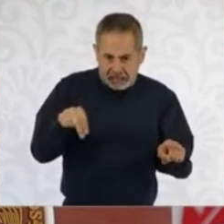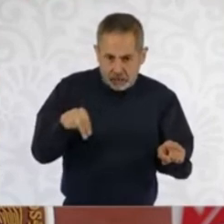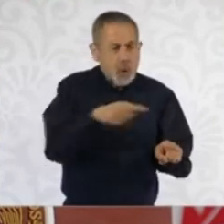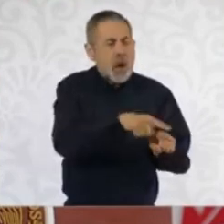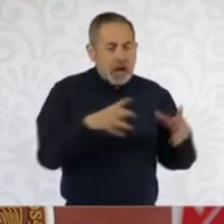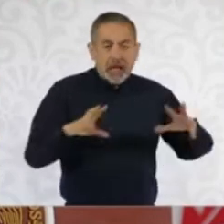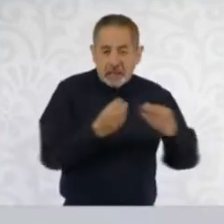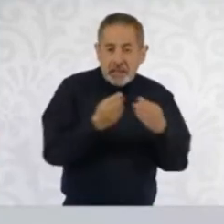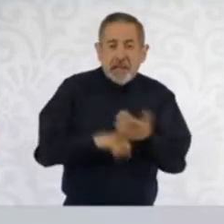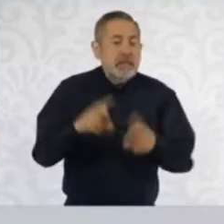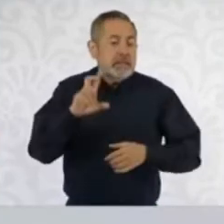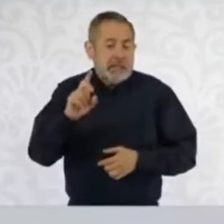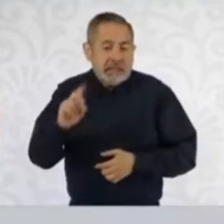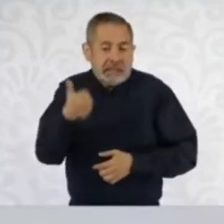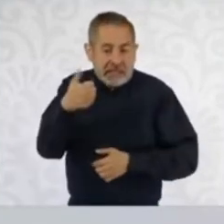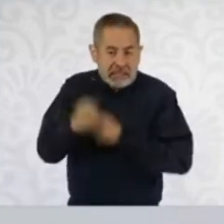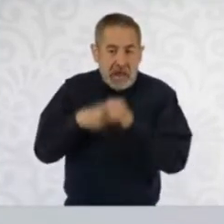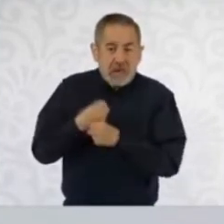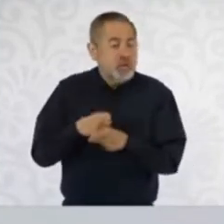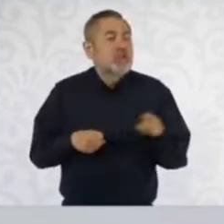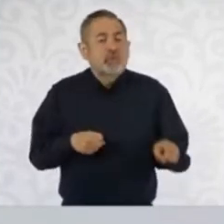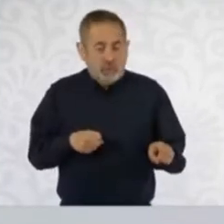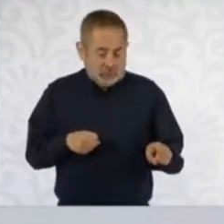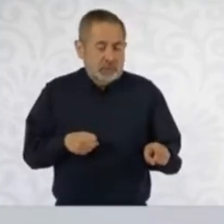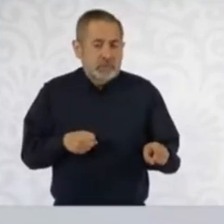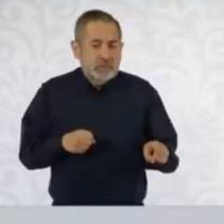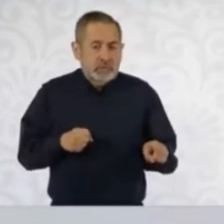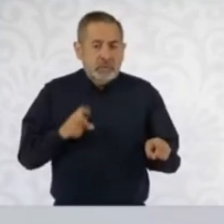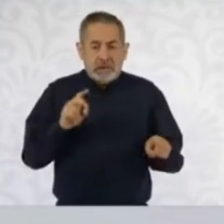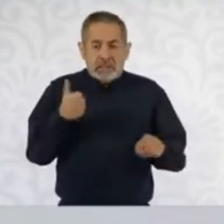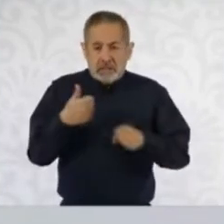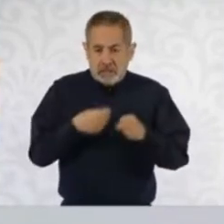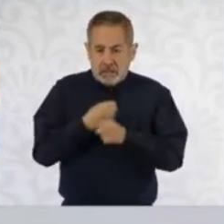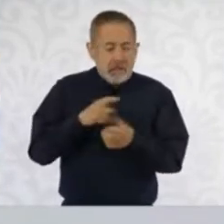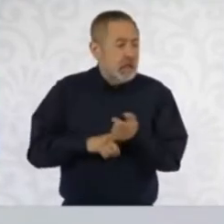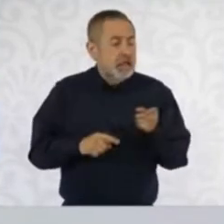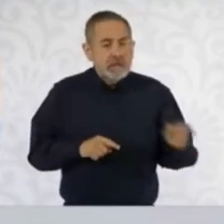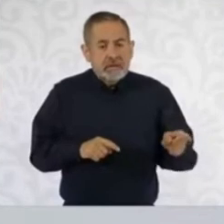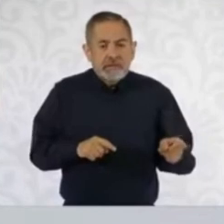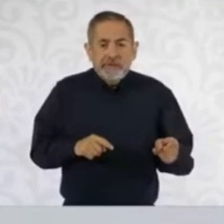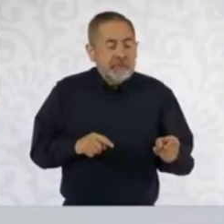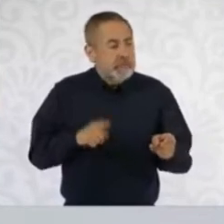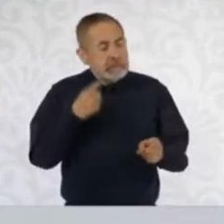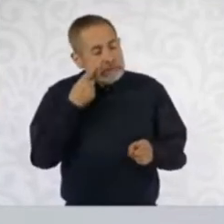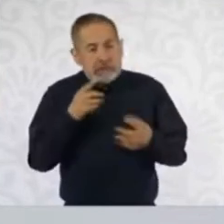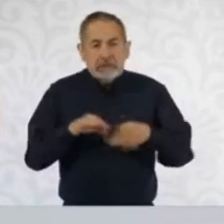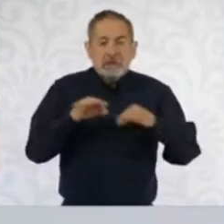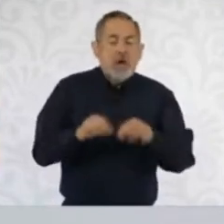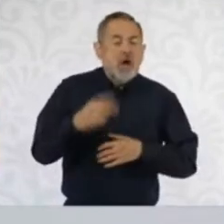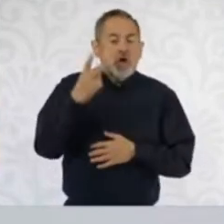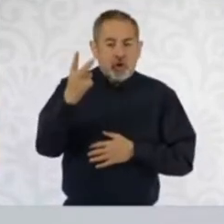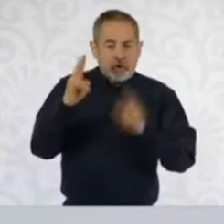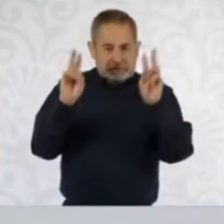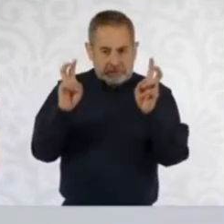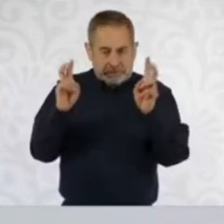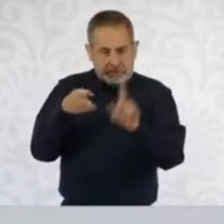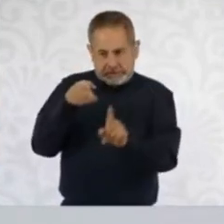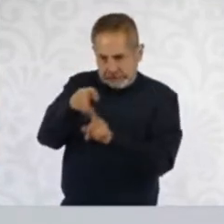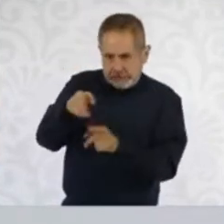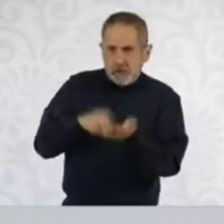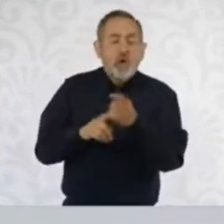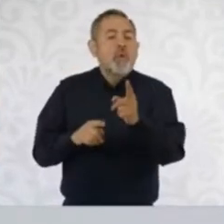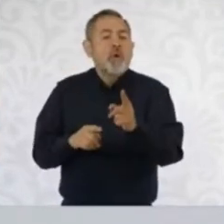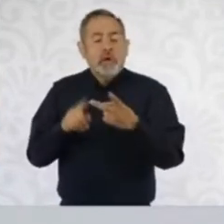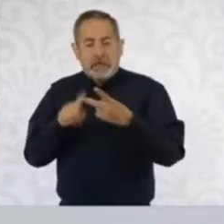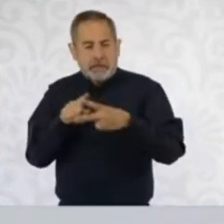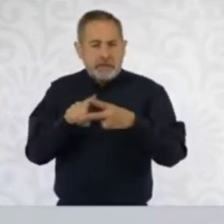36 años en donde se caracterizan por dos temas o dos ejes. Uno, una